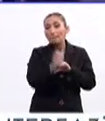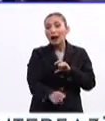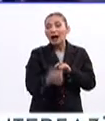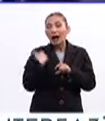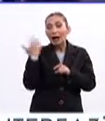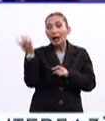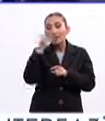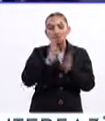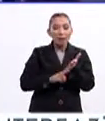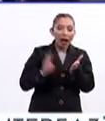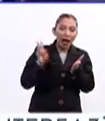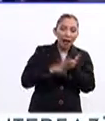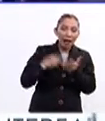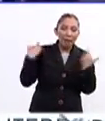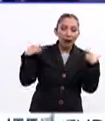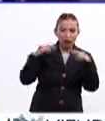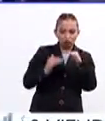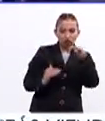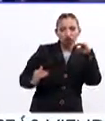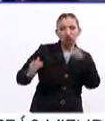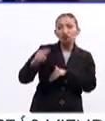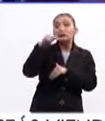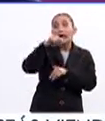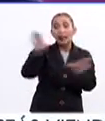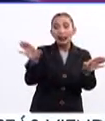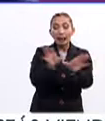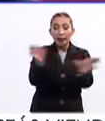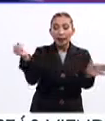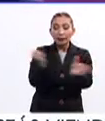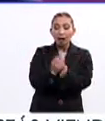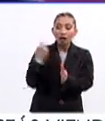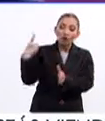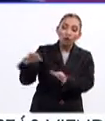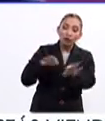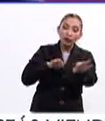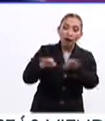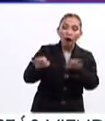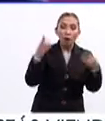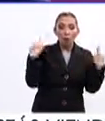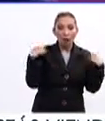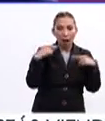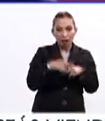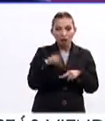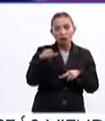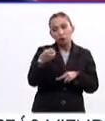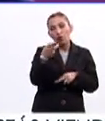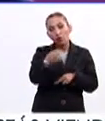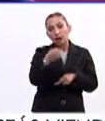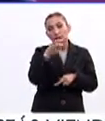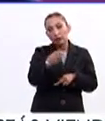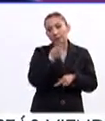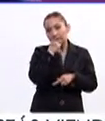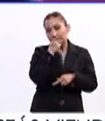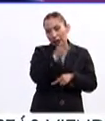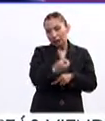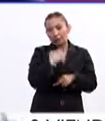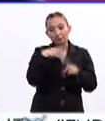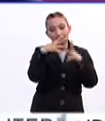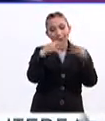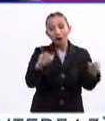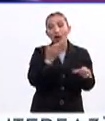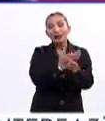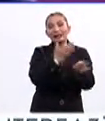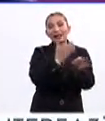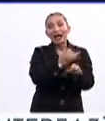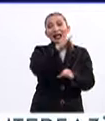la Revalorización del Magisterio, el cual certificará el desempeño de los maestros, por lo cual también dijo desaparecerá el